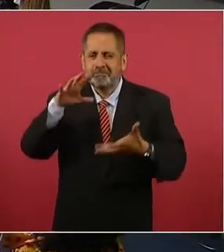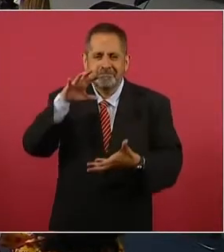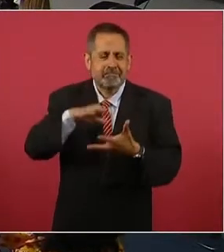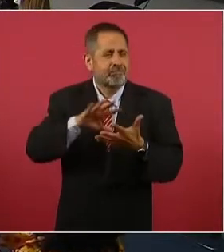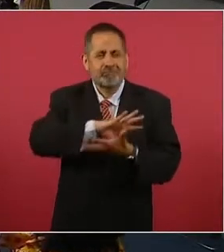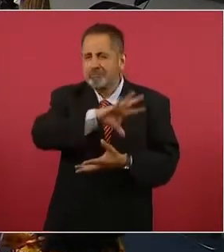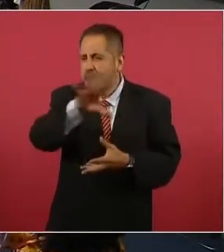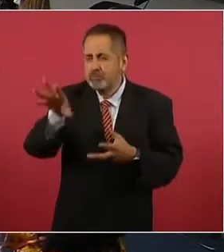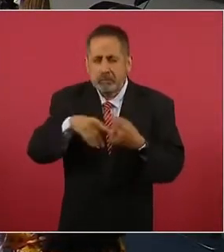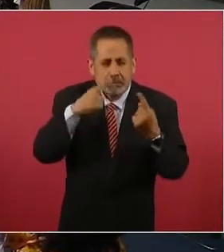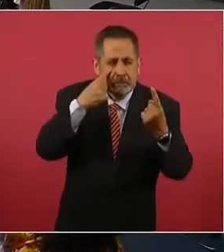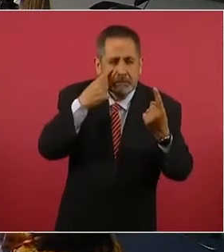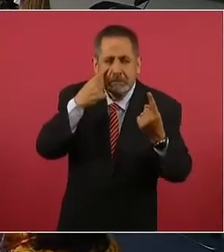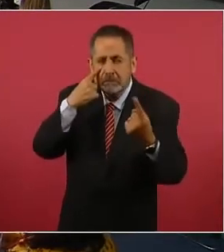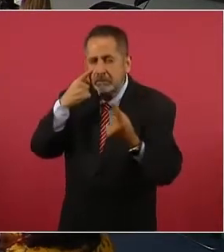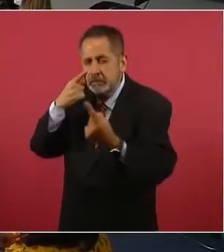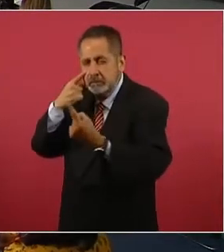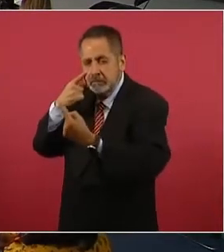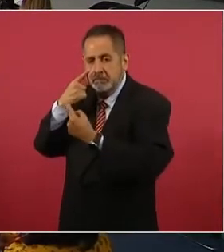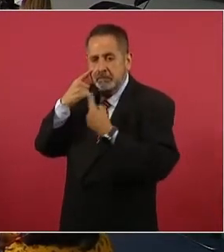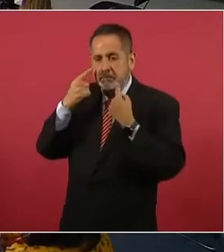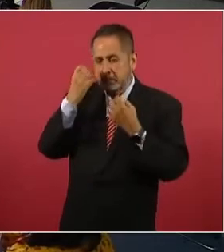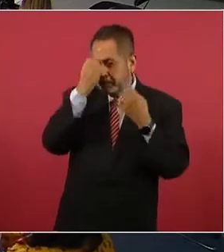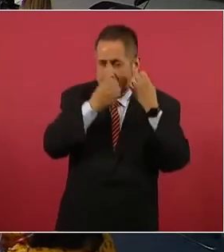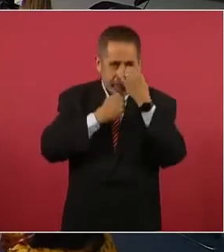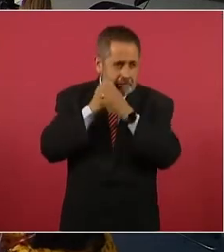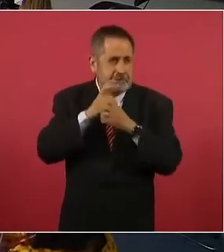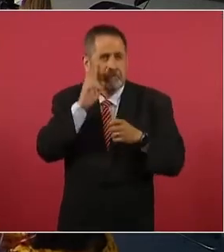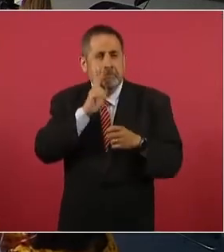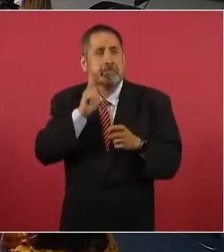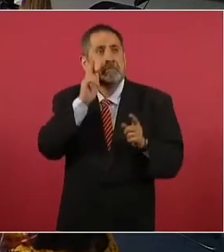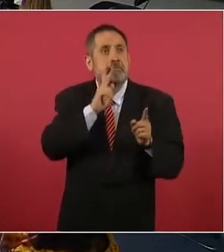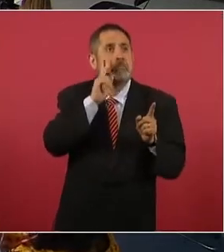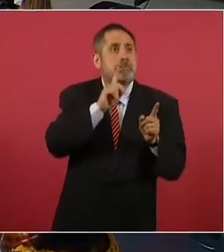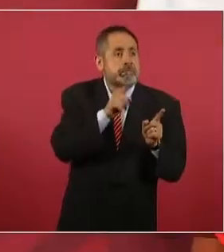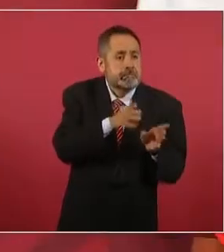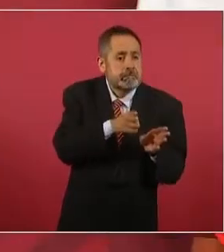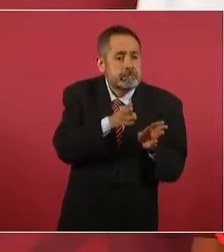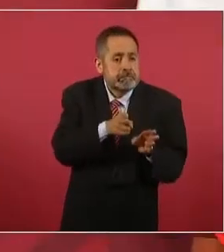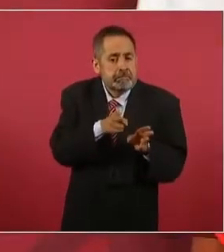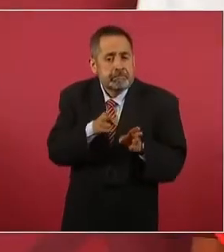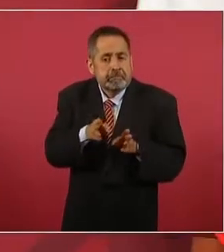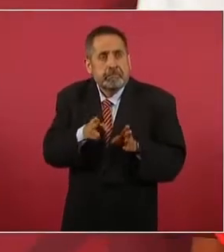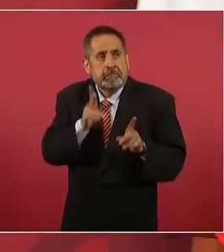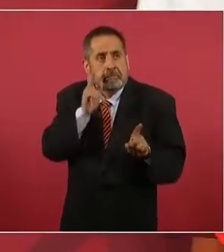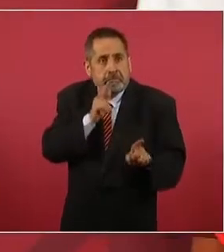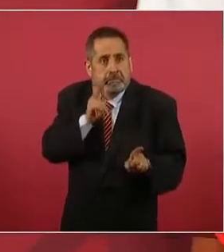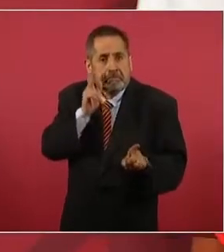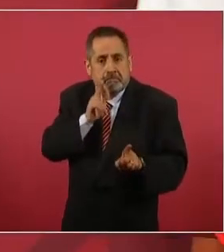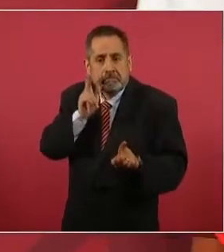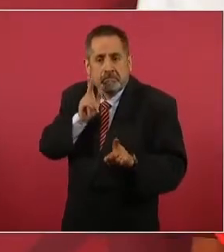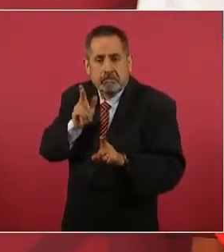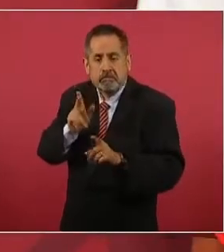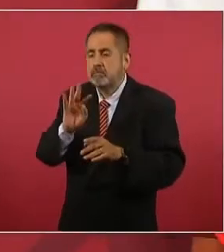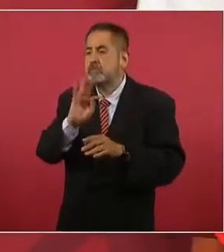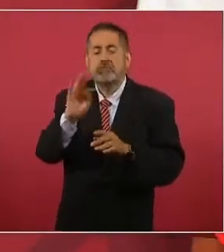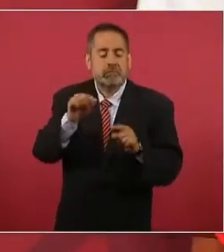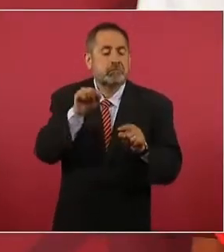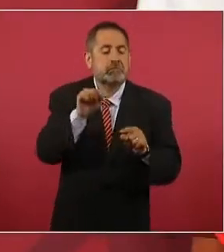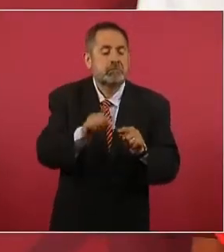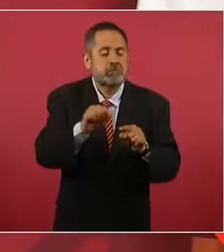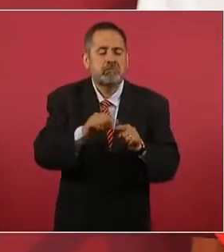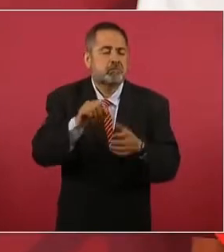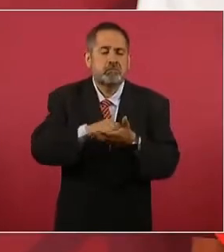todo. Se va haciendo el tendido y se va probando equipo por equipo. ¿Qué pasa si, por ejemplo,